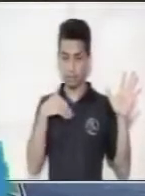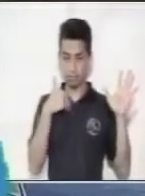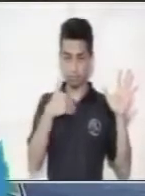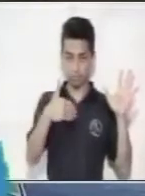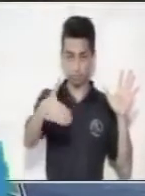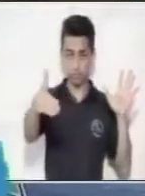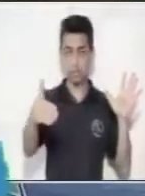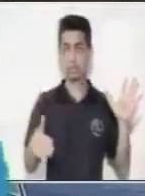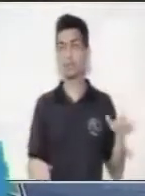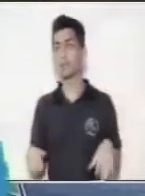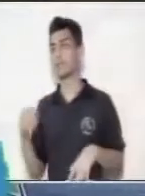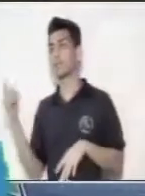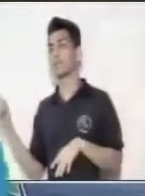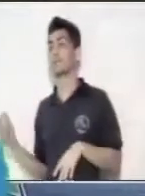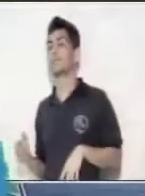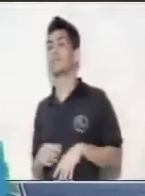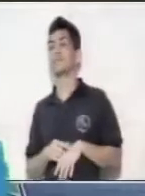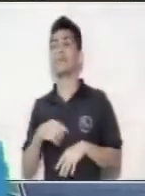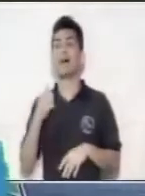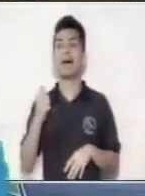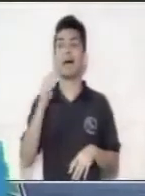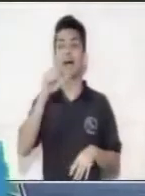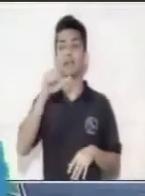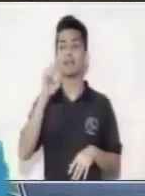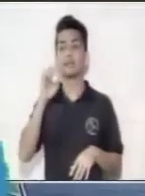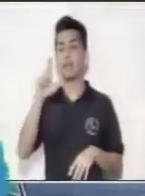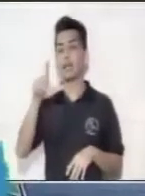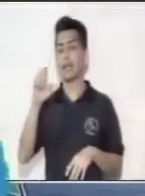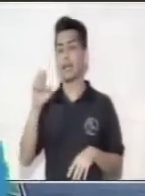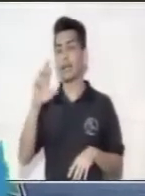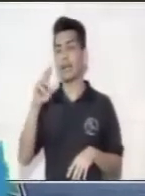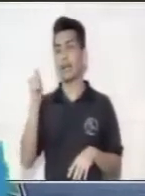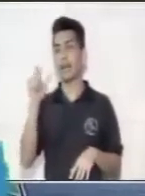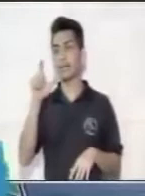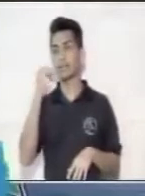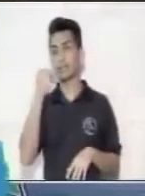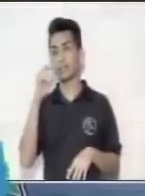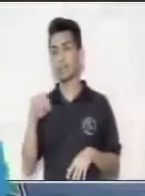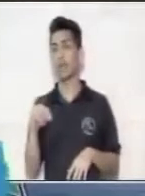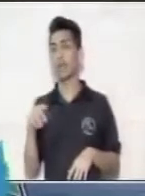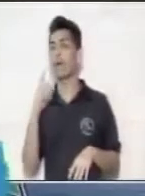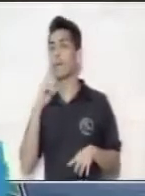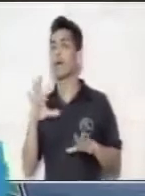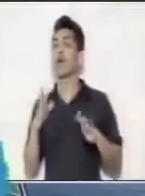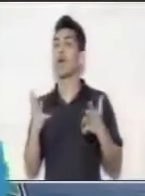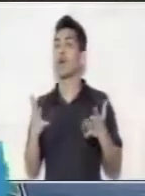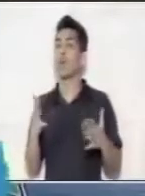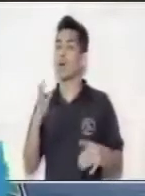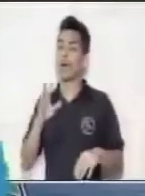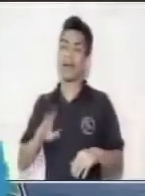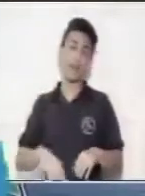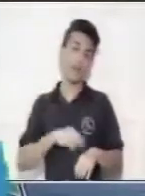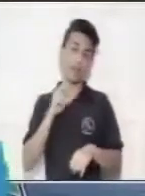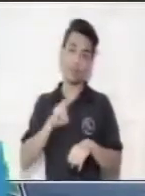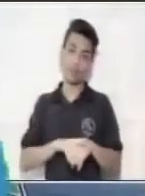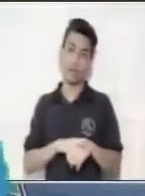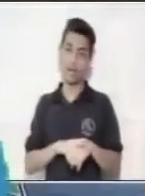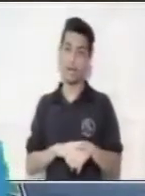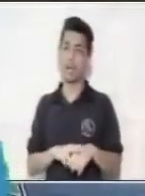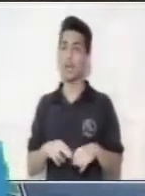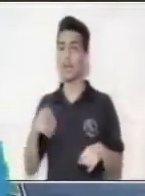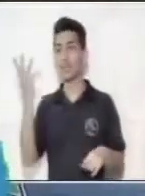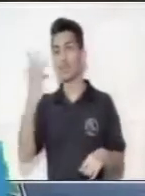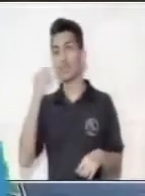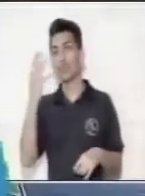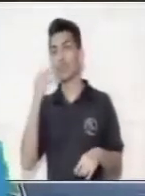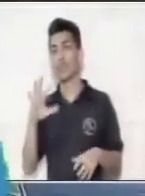tenemos aceleración. Una aceleración que nos afecta a nosotros de manera natural y todos los días